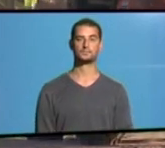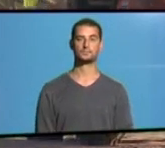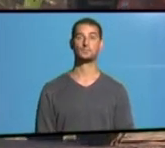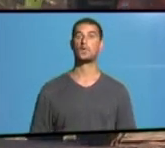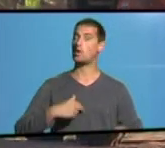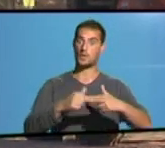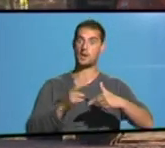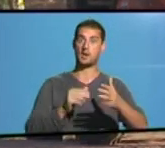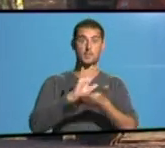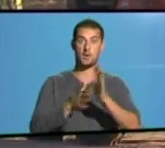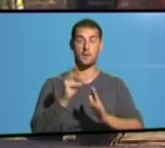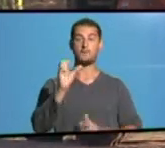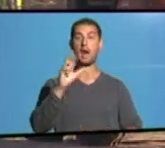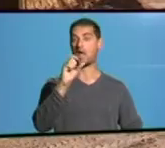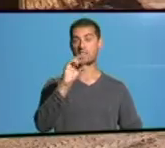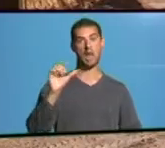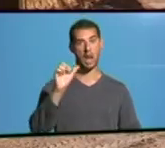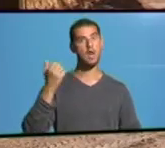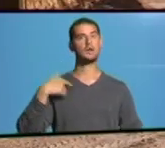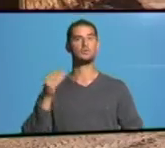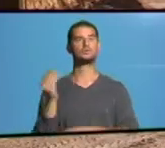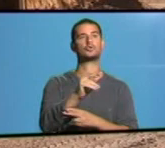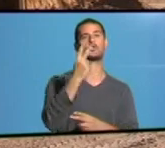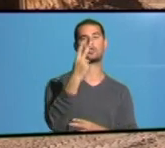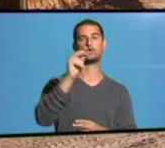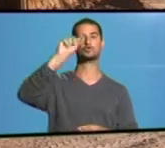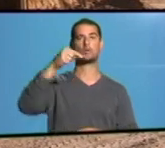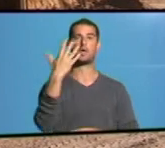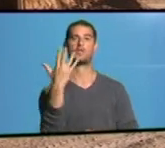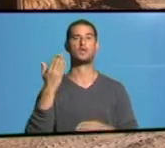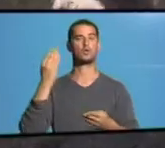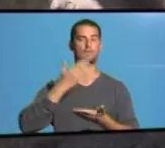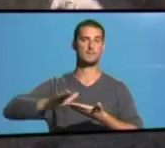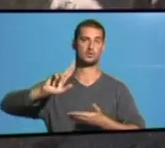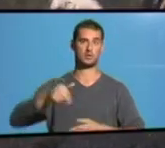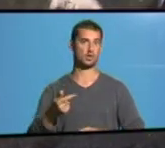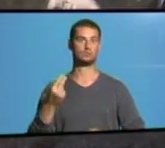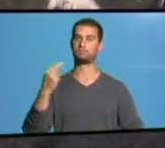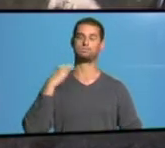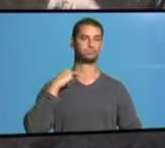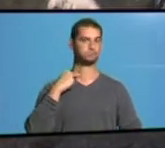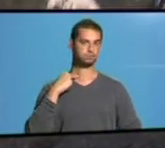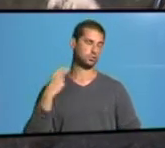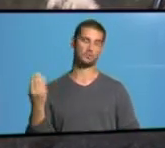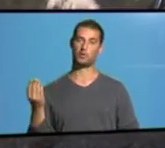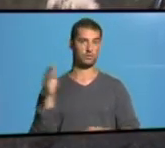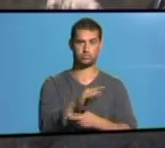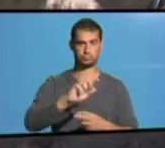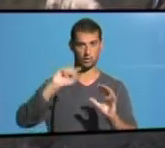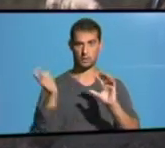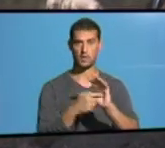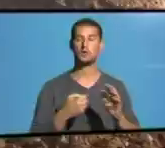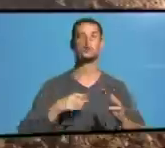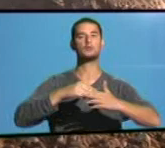As obras do polígono de Paradela, que supoñen un investimento de 2,5 millóns de euros asumidos íntegramente polo organismo provincial, avanzan a bo